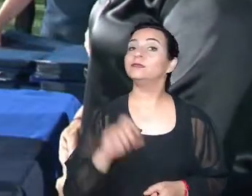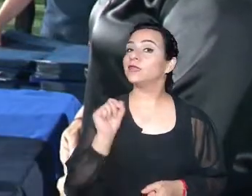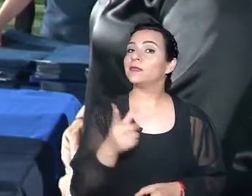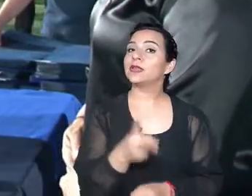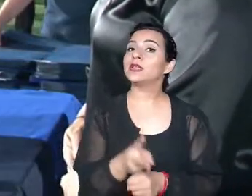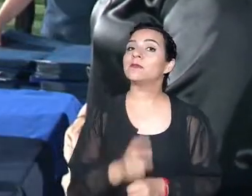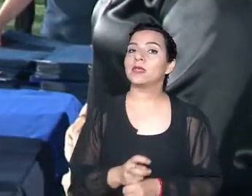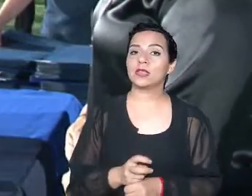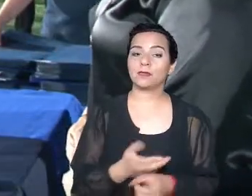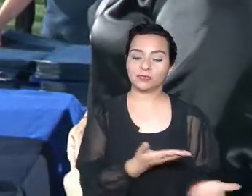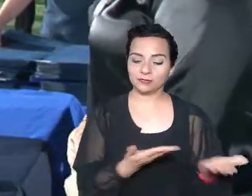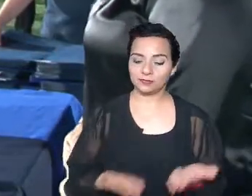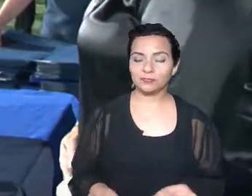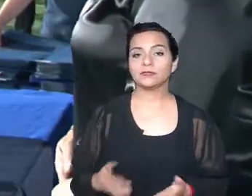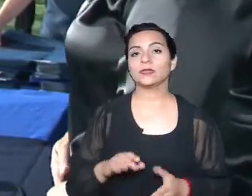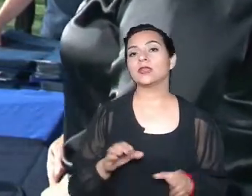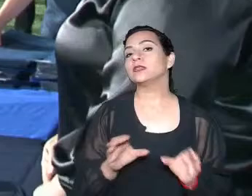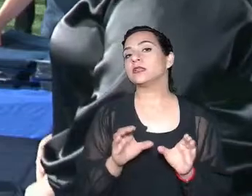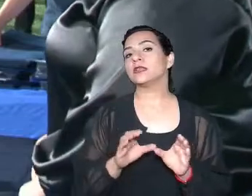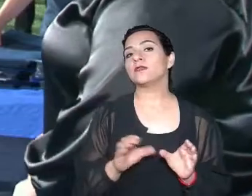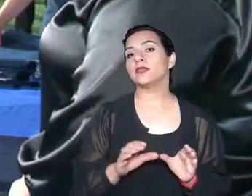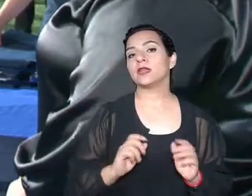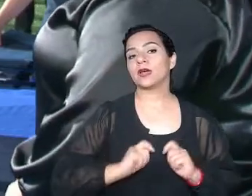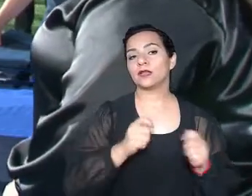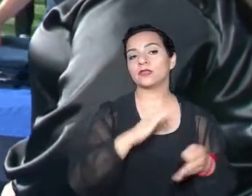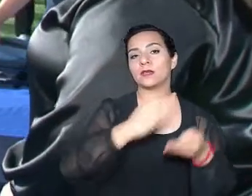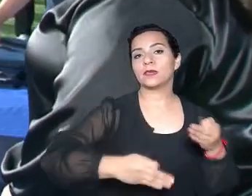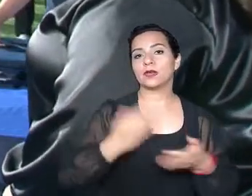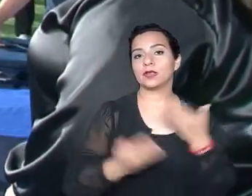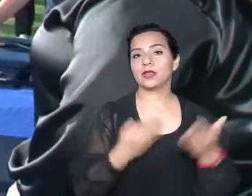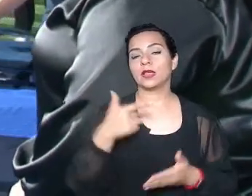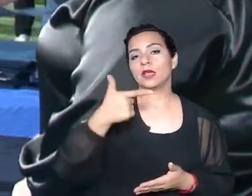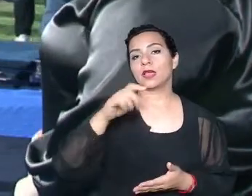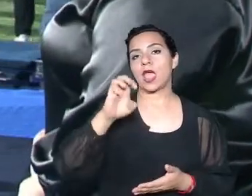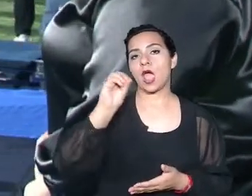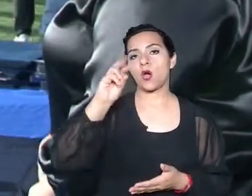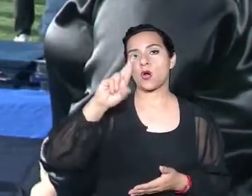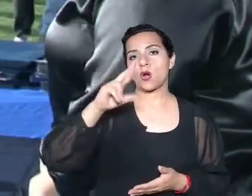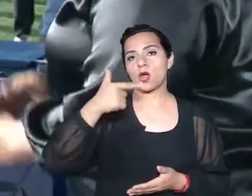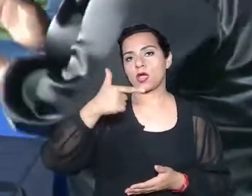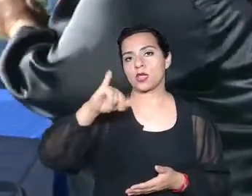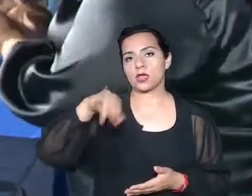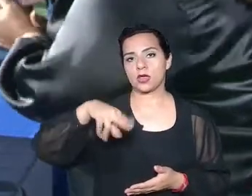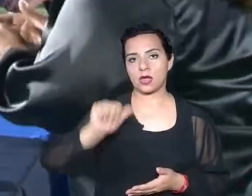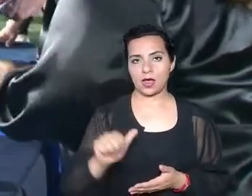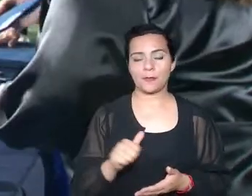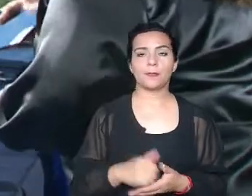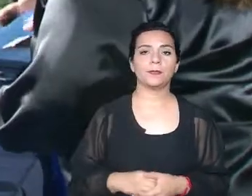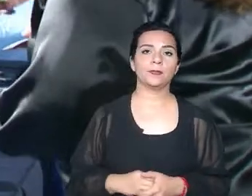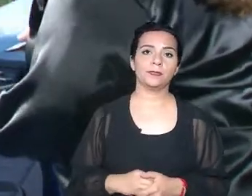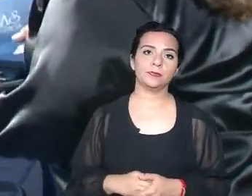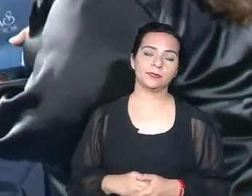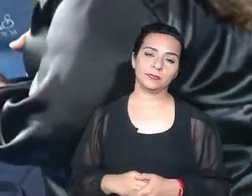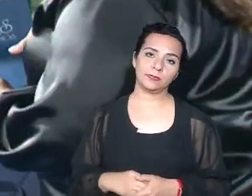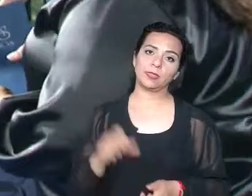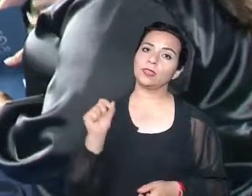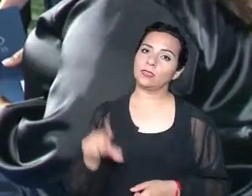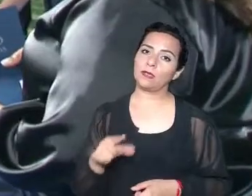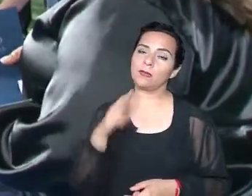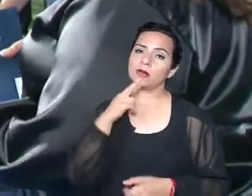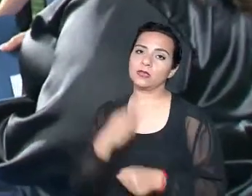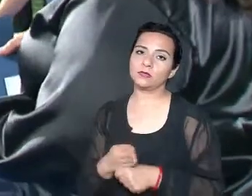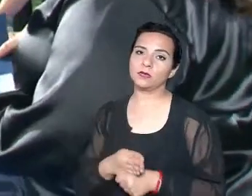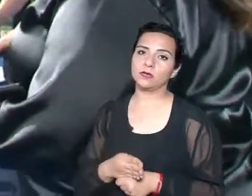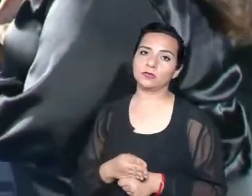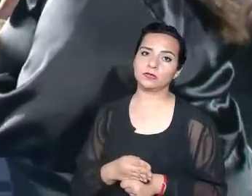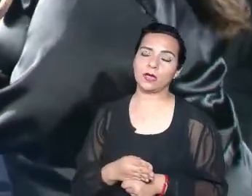Invitamos a pasar a recibir su reconocimiento de conclusión de estudios a Georgina Guadalupe López Burgos. Toca el turno para